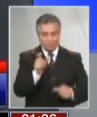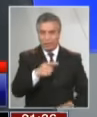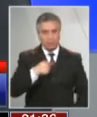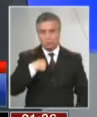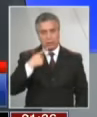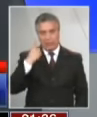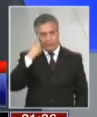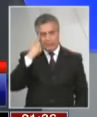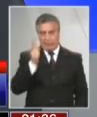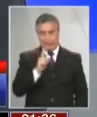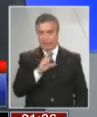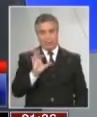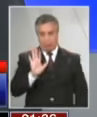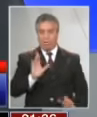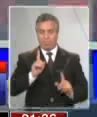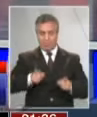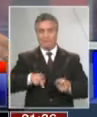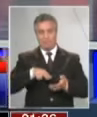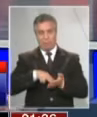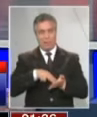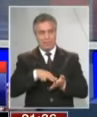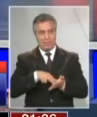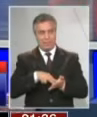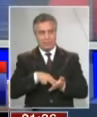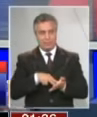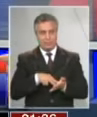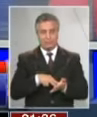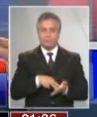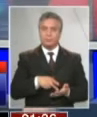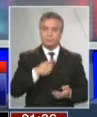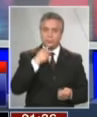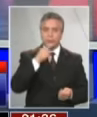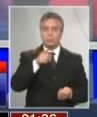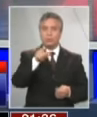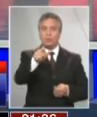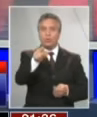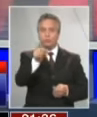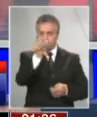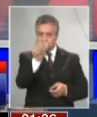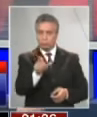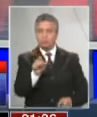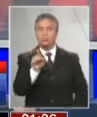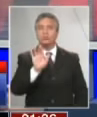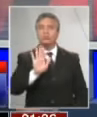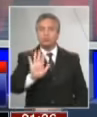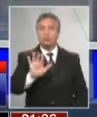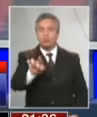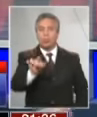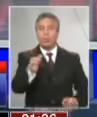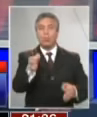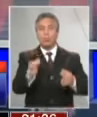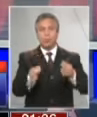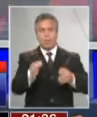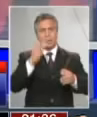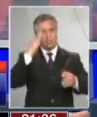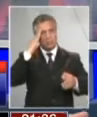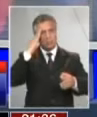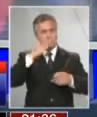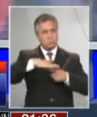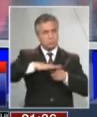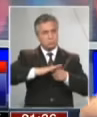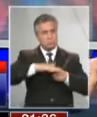que uno tenemos que esperar y sobre todo preocuparse de lo que uno debe hacer, digamos. Su juicio político es que si el senador